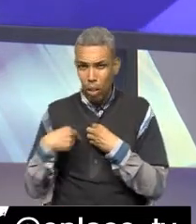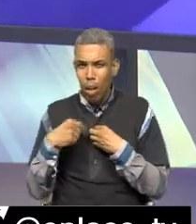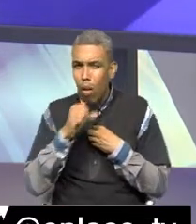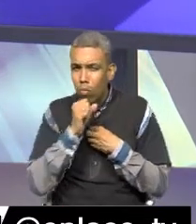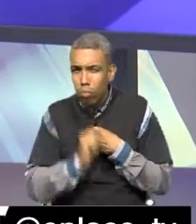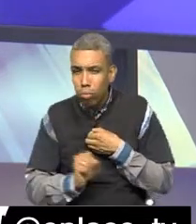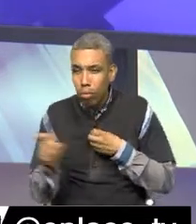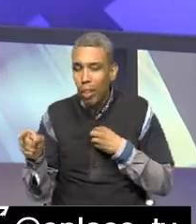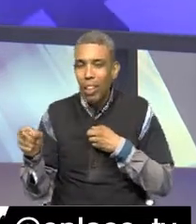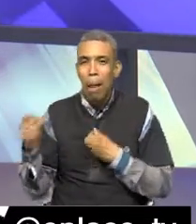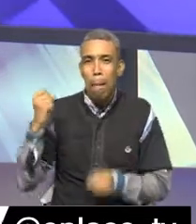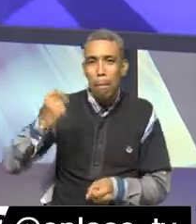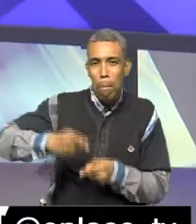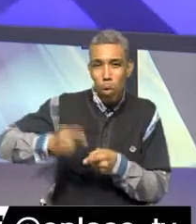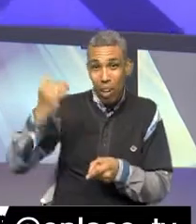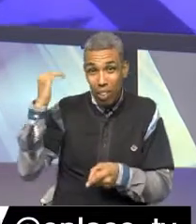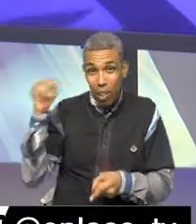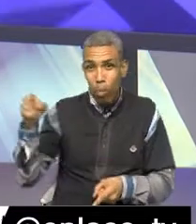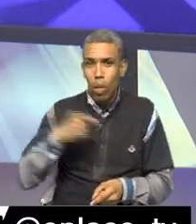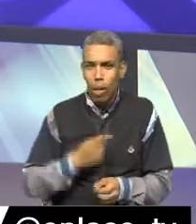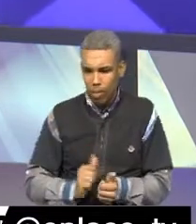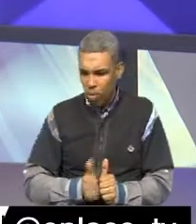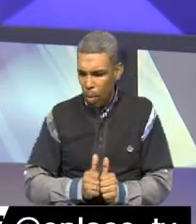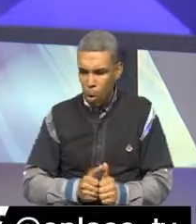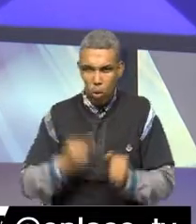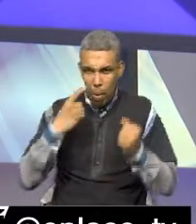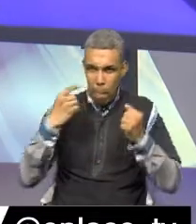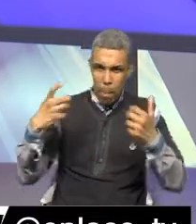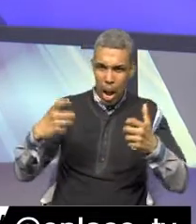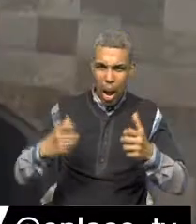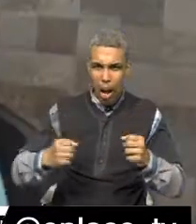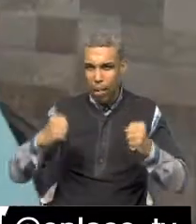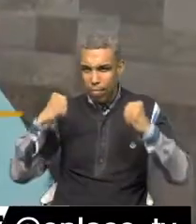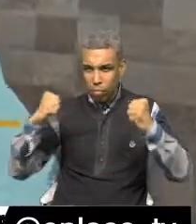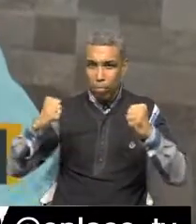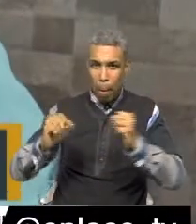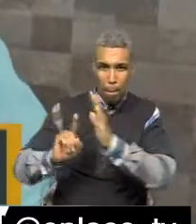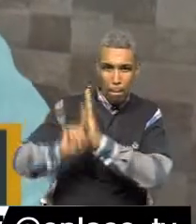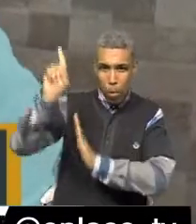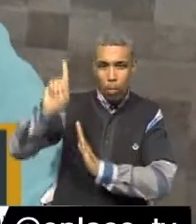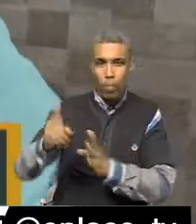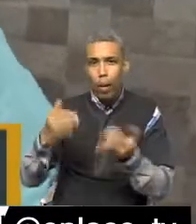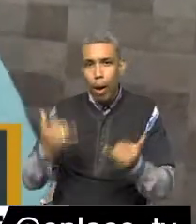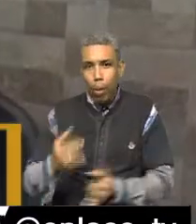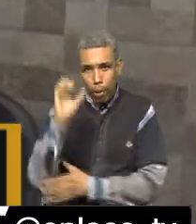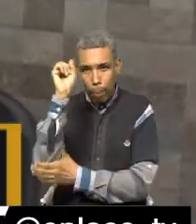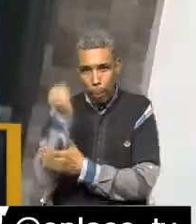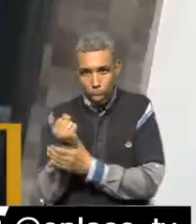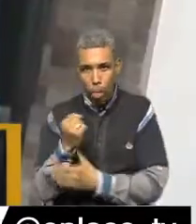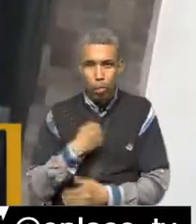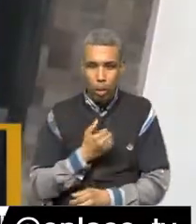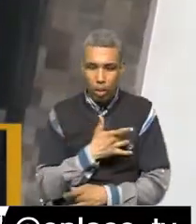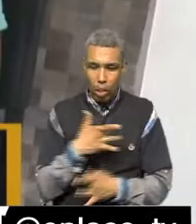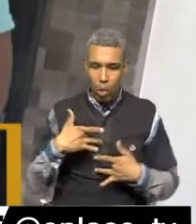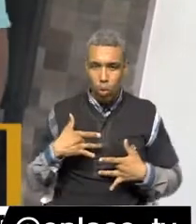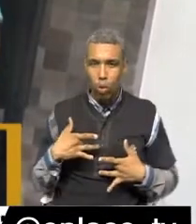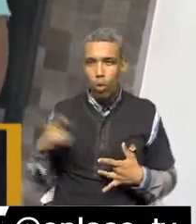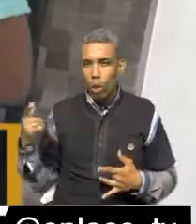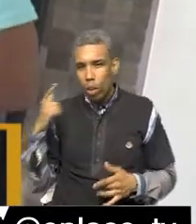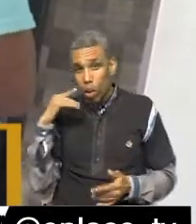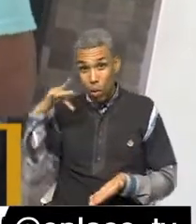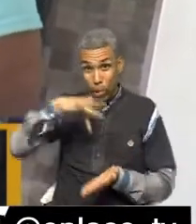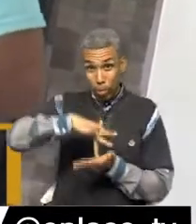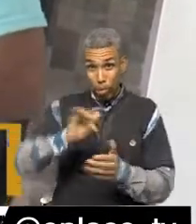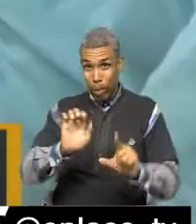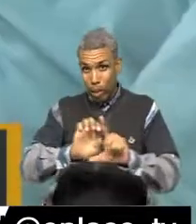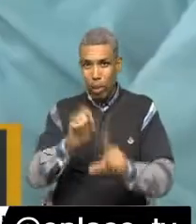ciudadanía en general por una delicada enfermedad que padece. Este adulto mayor ha llegado hasta las instalaciones de Enlace Televisión en